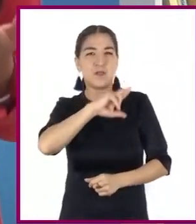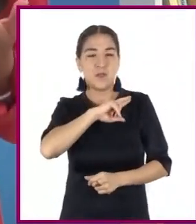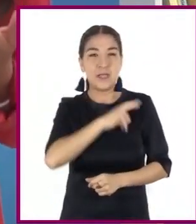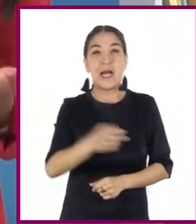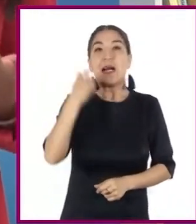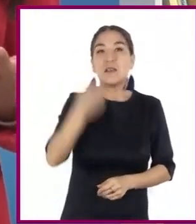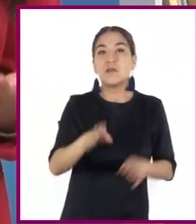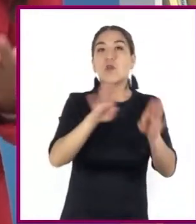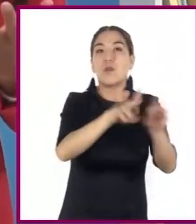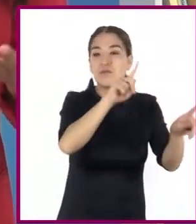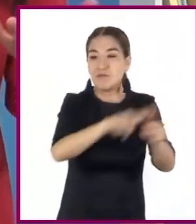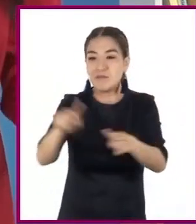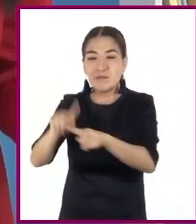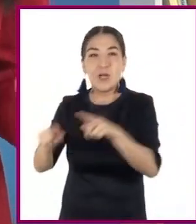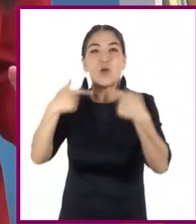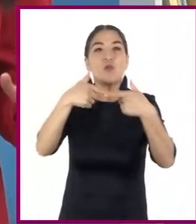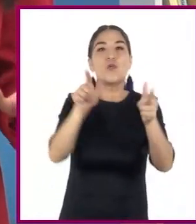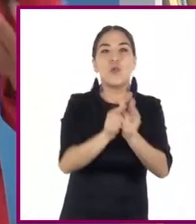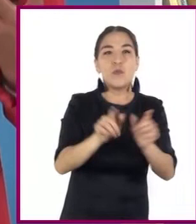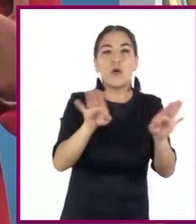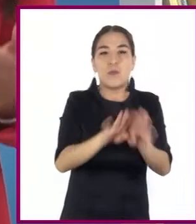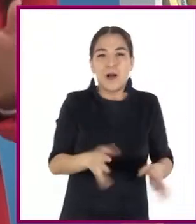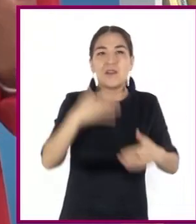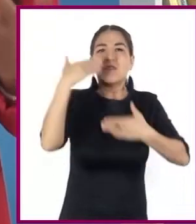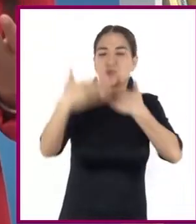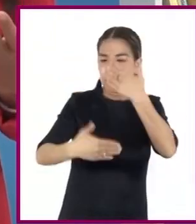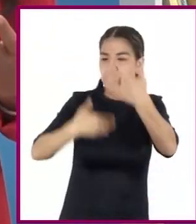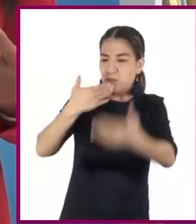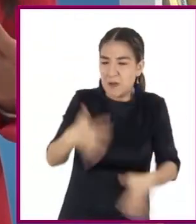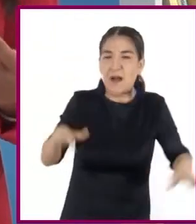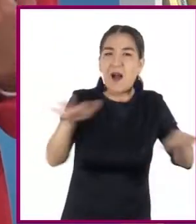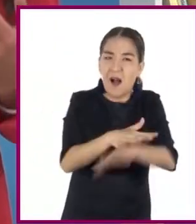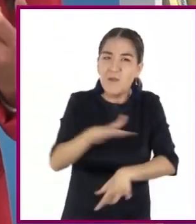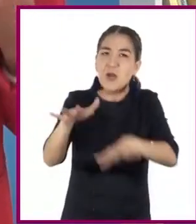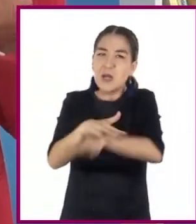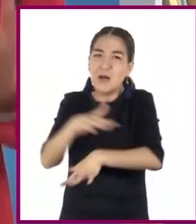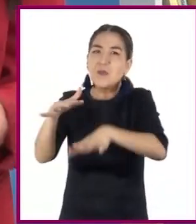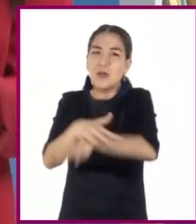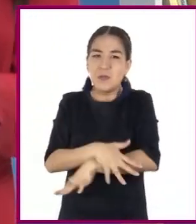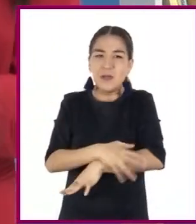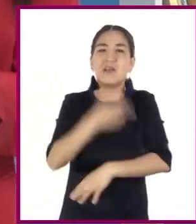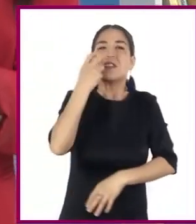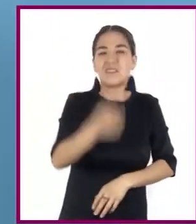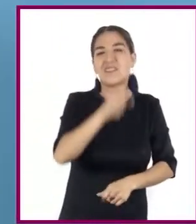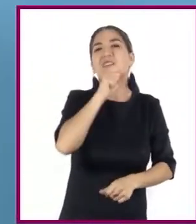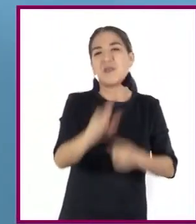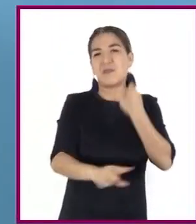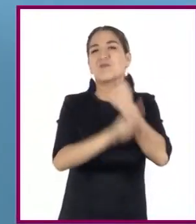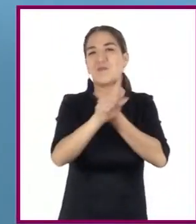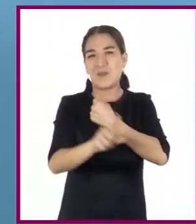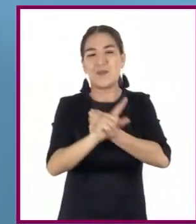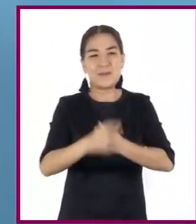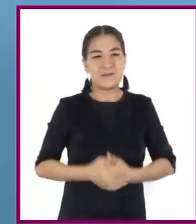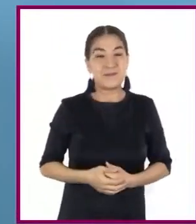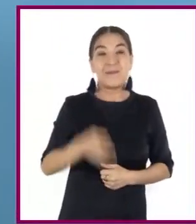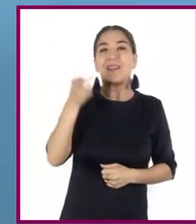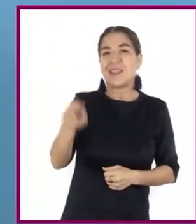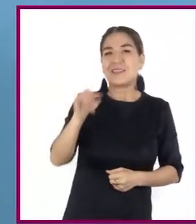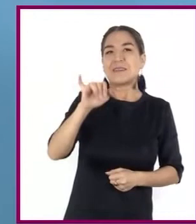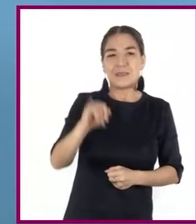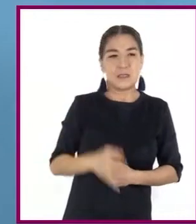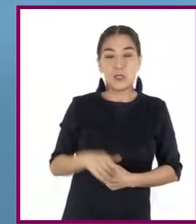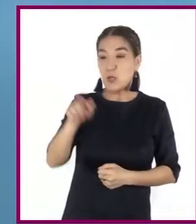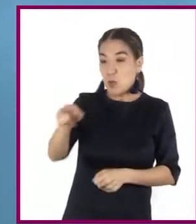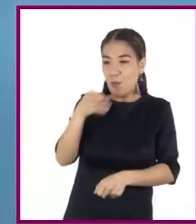de núcleos familiares ha ido cambiando a lo largo del tiempo y las circunstancias. Así es, y respecto a